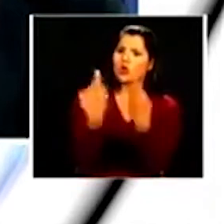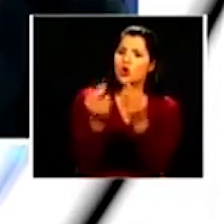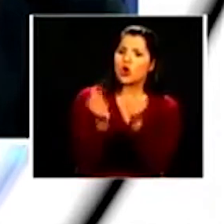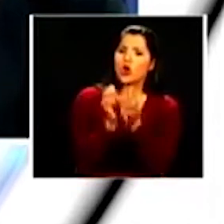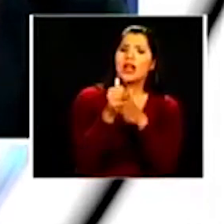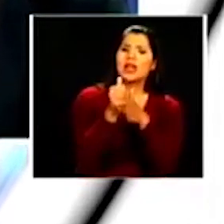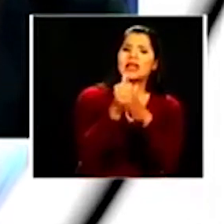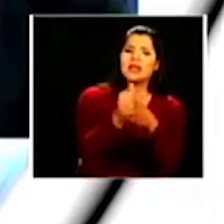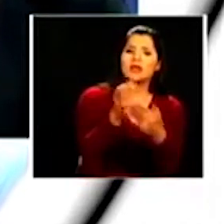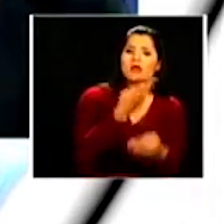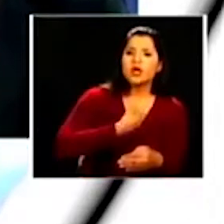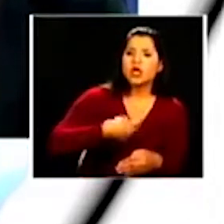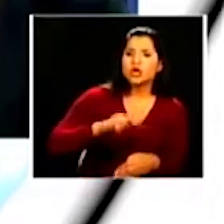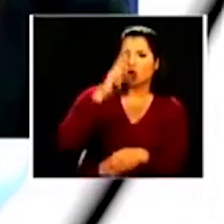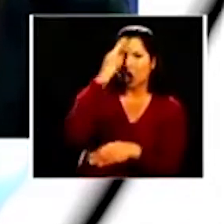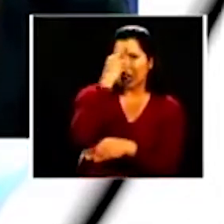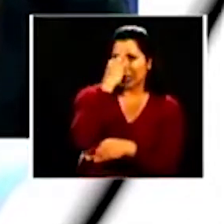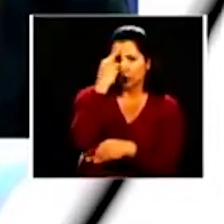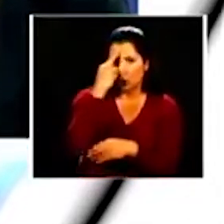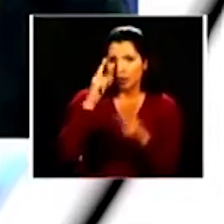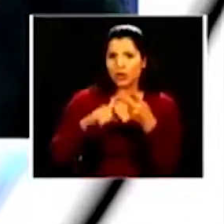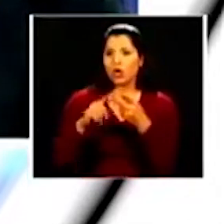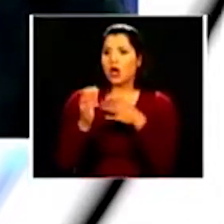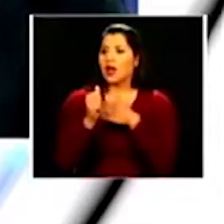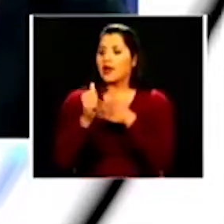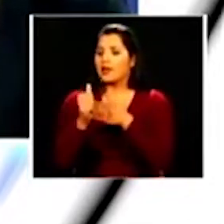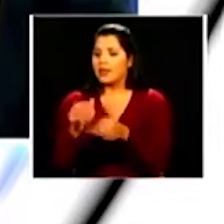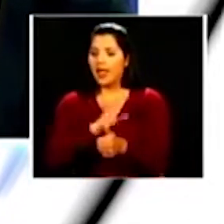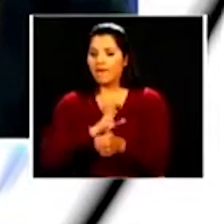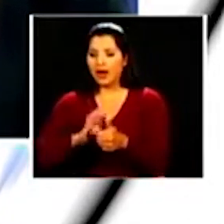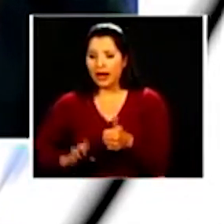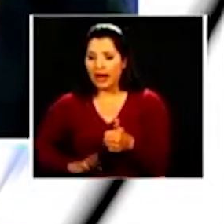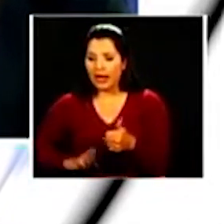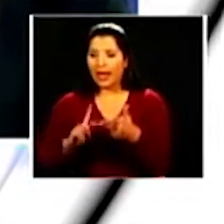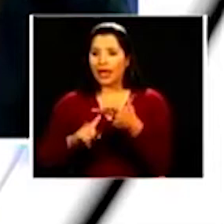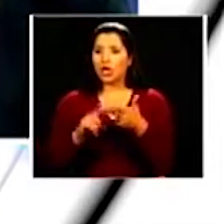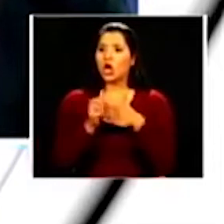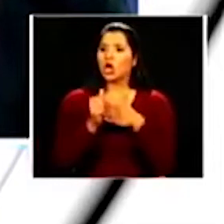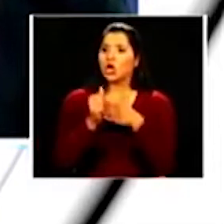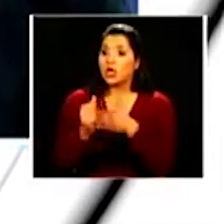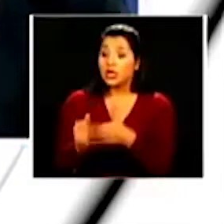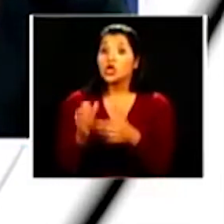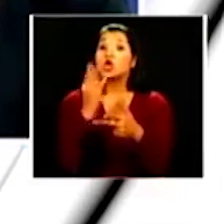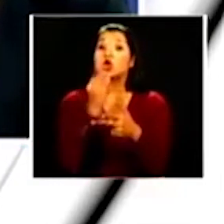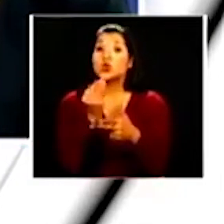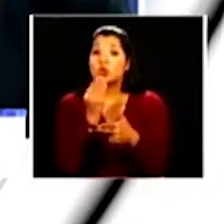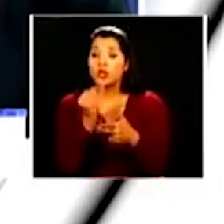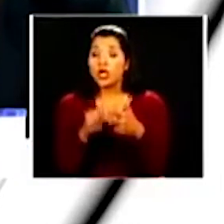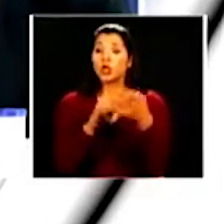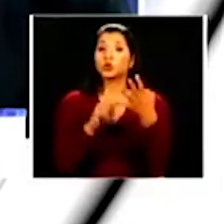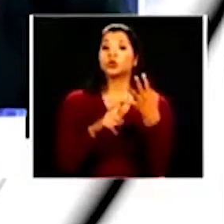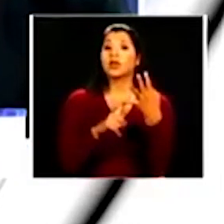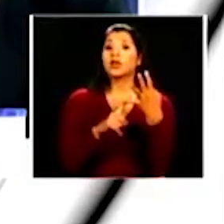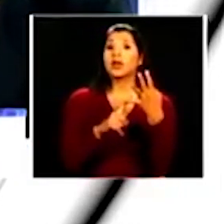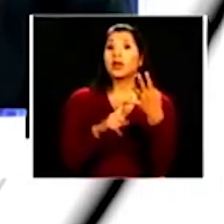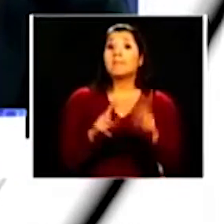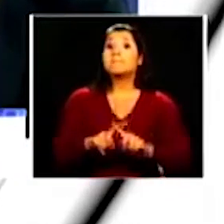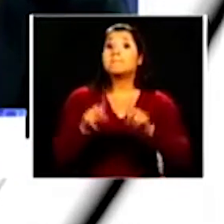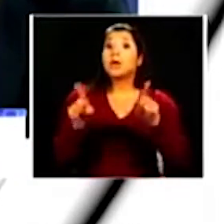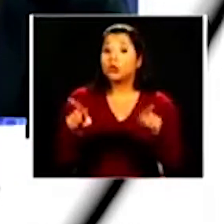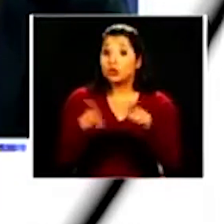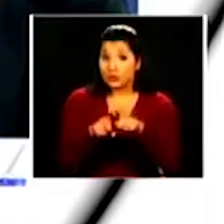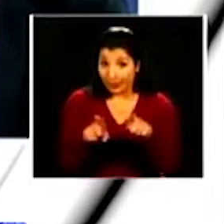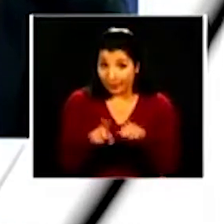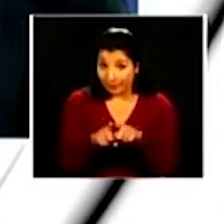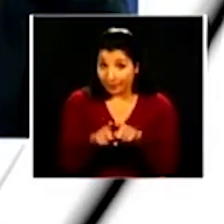católicos, líderes evangélicos, líderes judíos, pero me he reunido con ellos